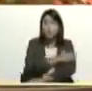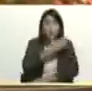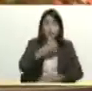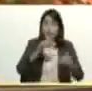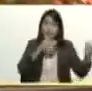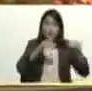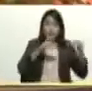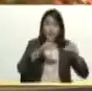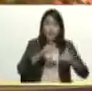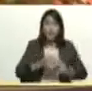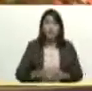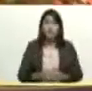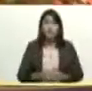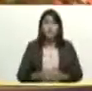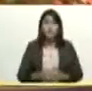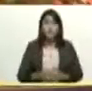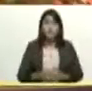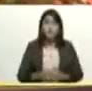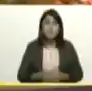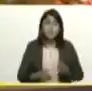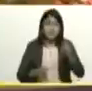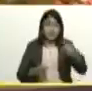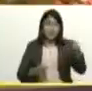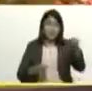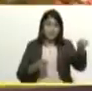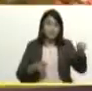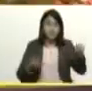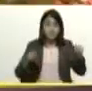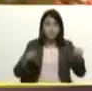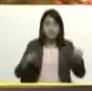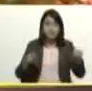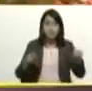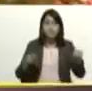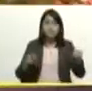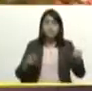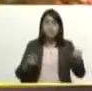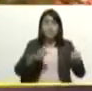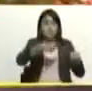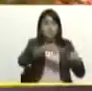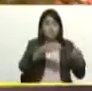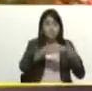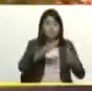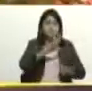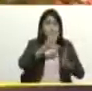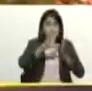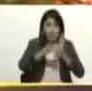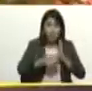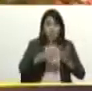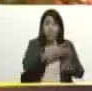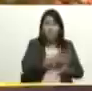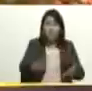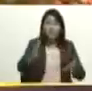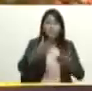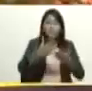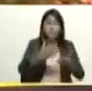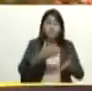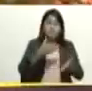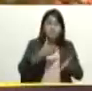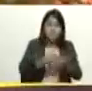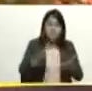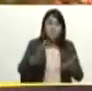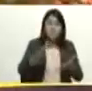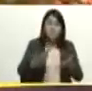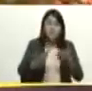desmoralizada, conspiradora que tenemos ahí. De esa derecha que se robó miles de millones de dólares